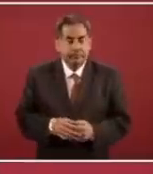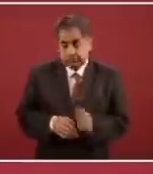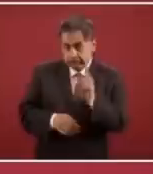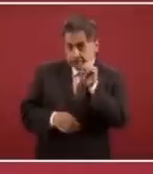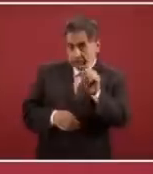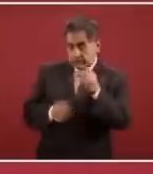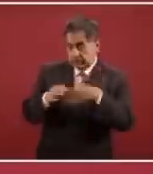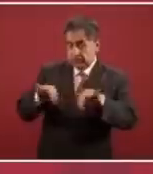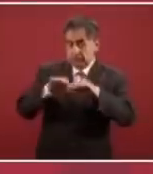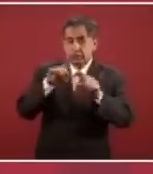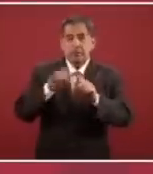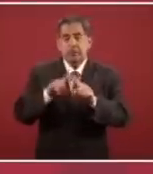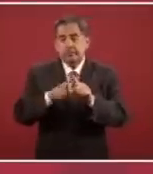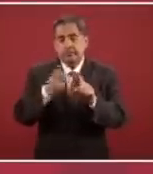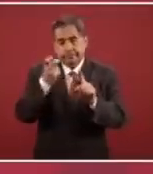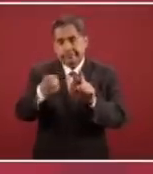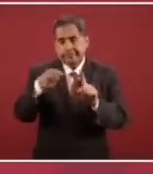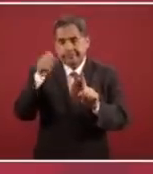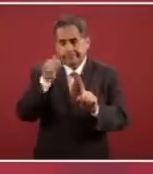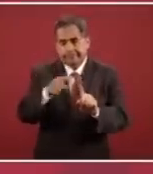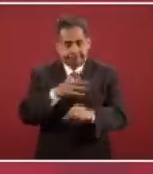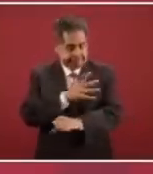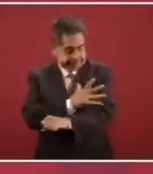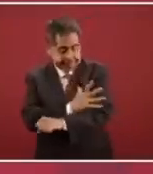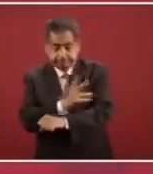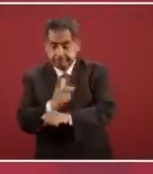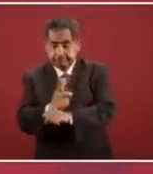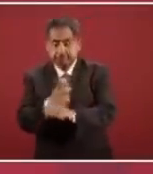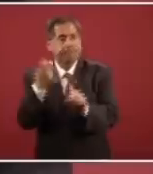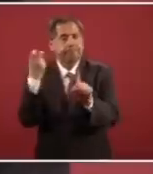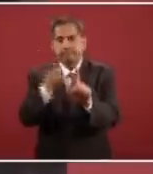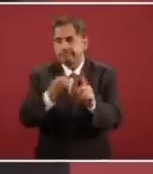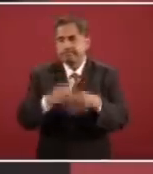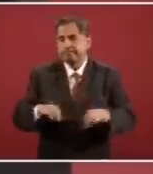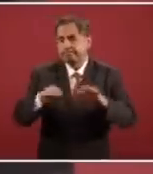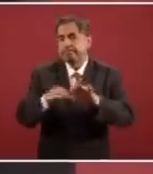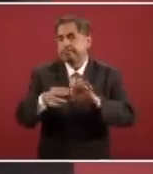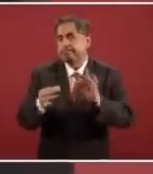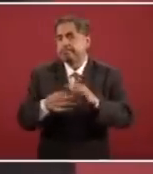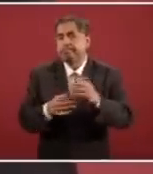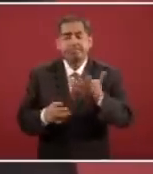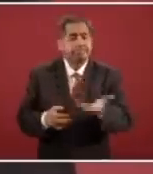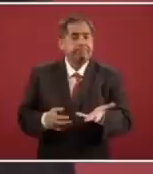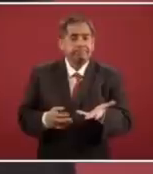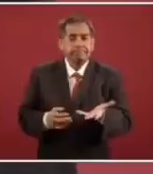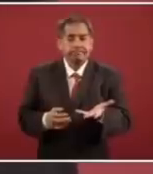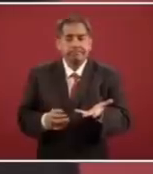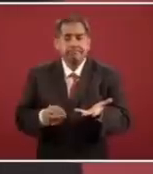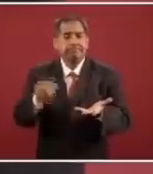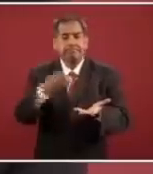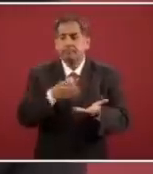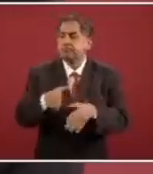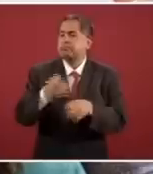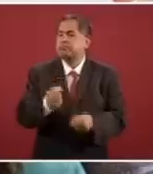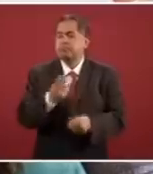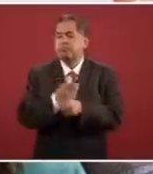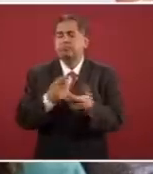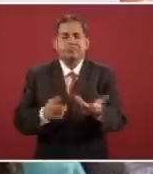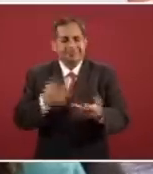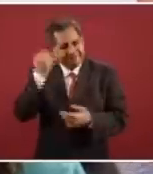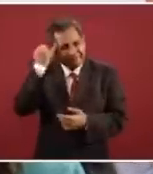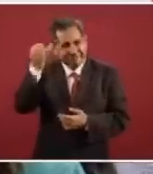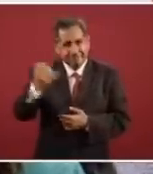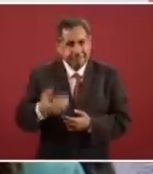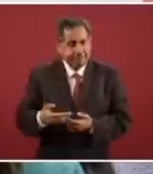de ellas es precisamente la honestidad, aunque tenga que ver con el asunto de la seguridad. Imagínense